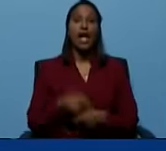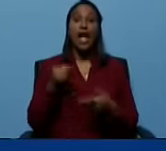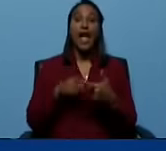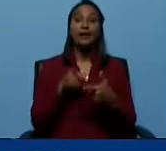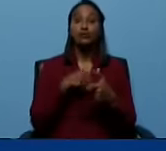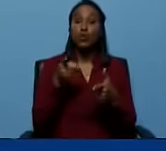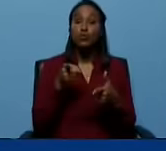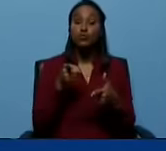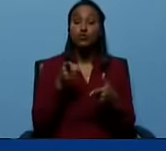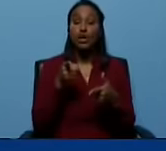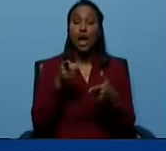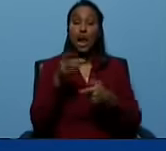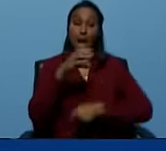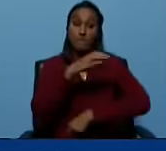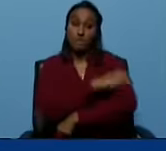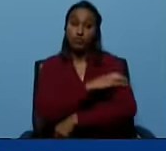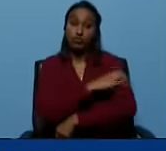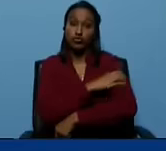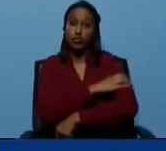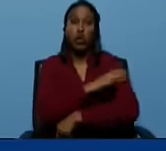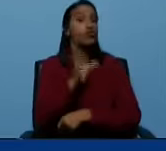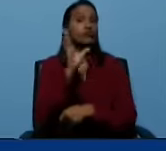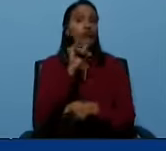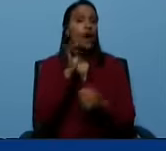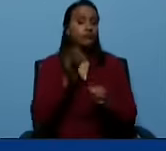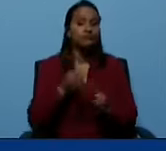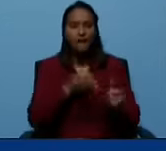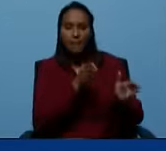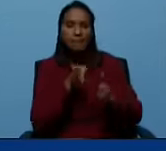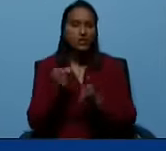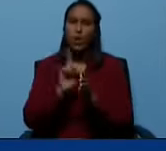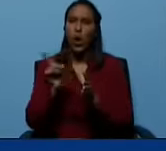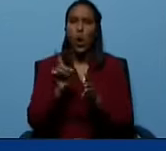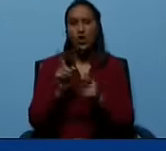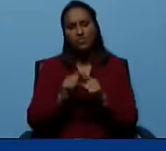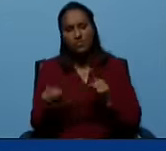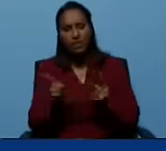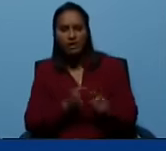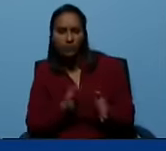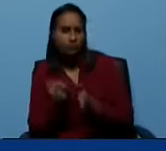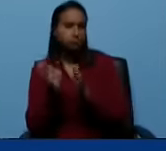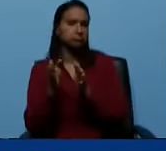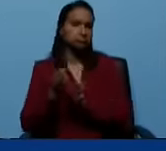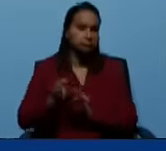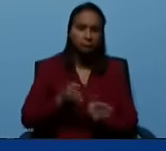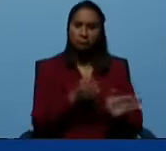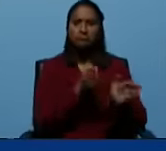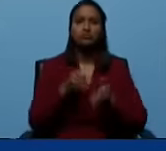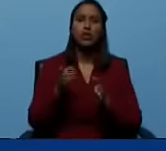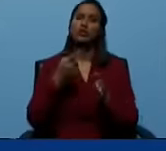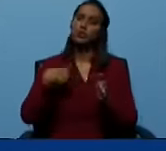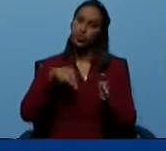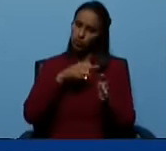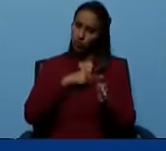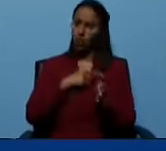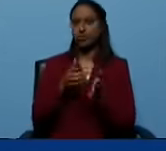una definición de caminos y en esa definición de caminos nosotros le abrimos las